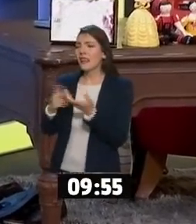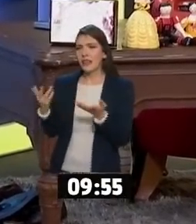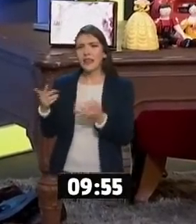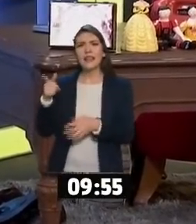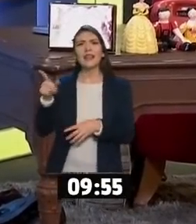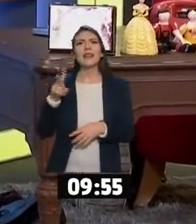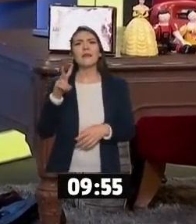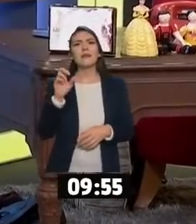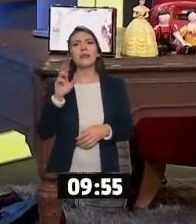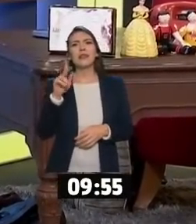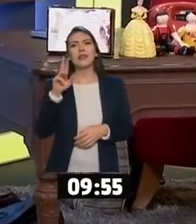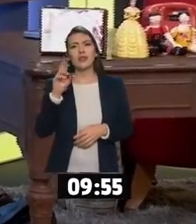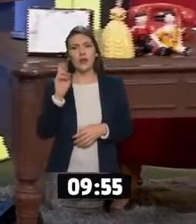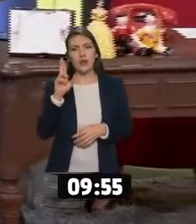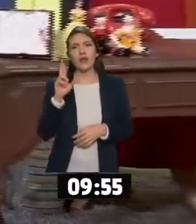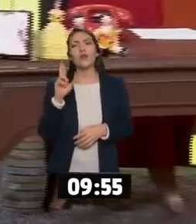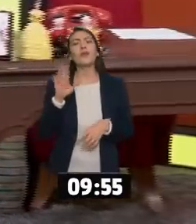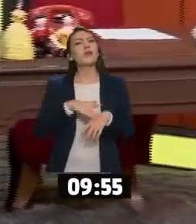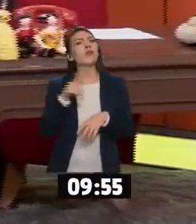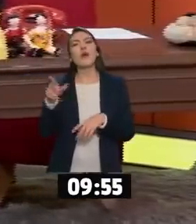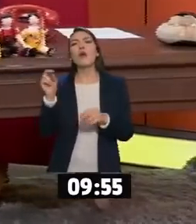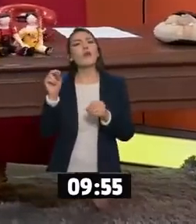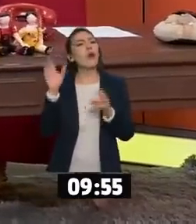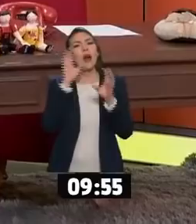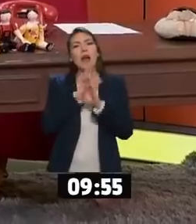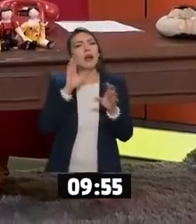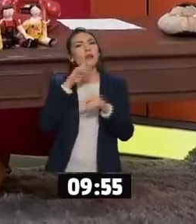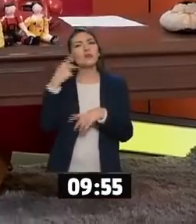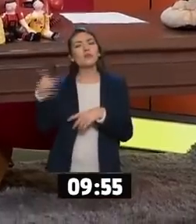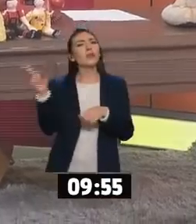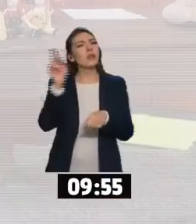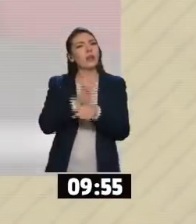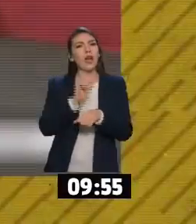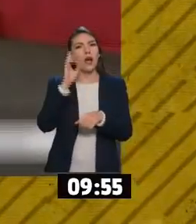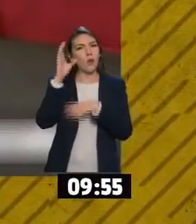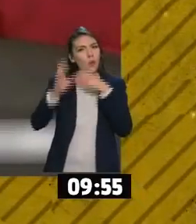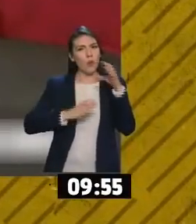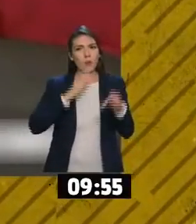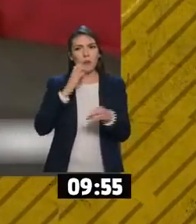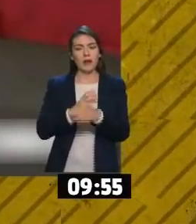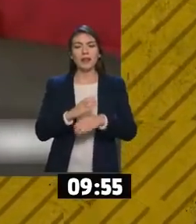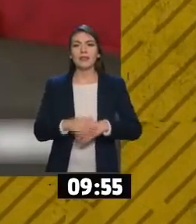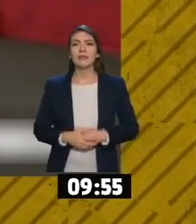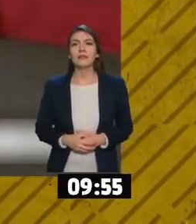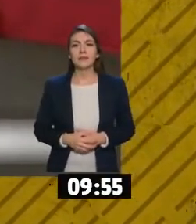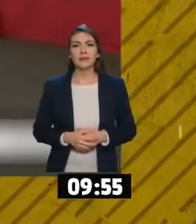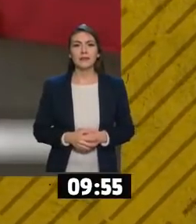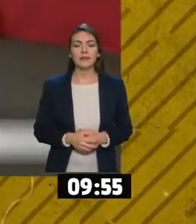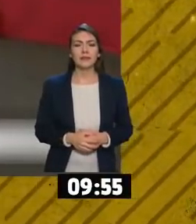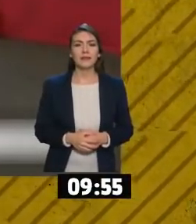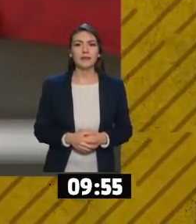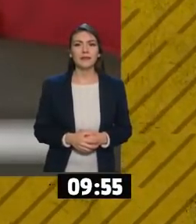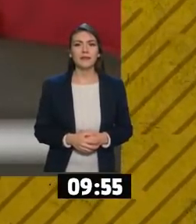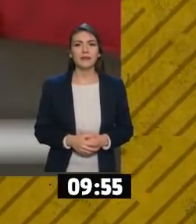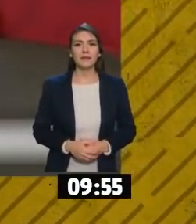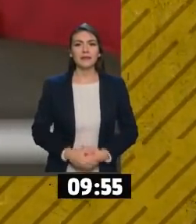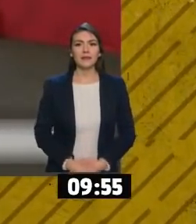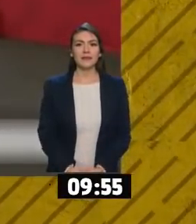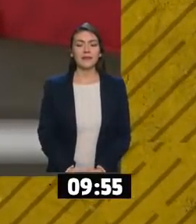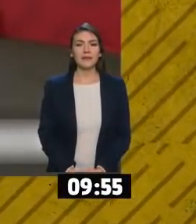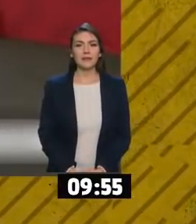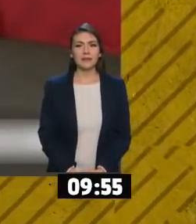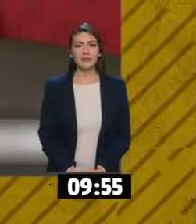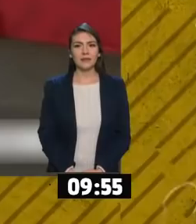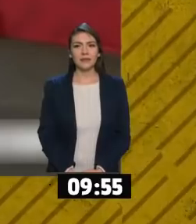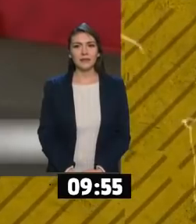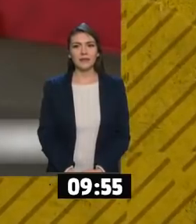con Gatell, señora. Porque no lo celebró el día de su cumpleaños, sino se lo anticipó una vez. Que cantaba el rey David, a los muchachos